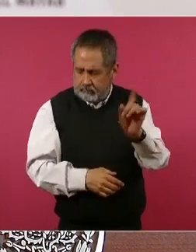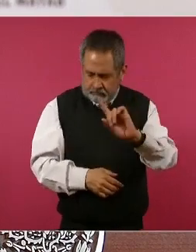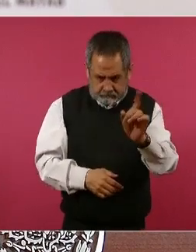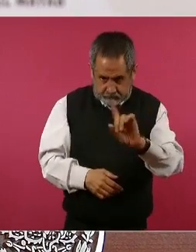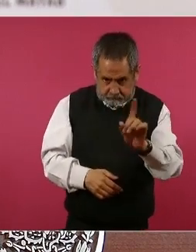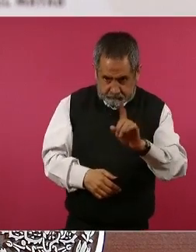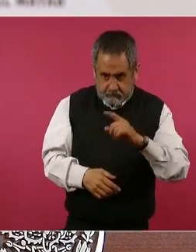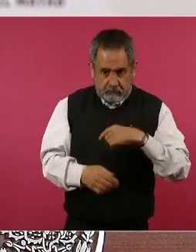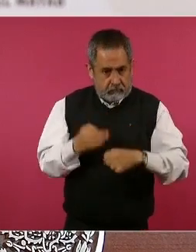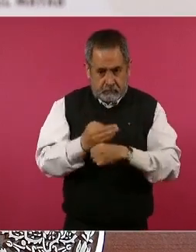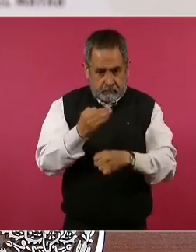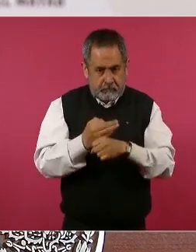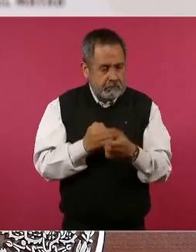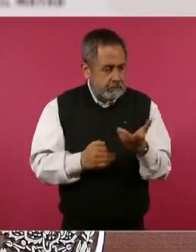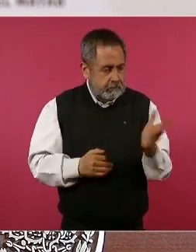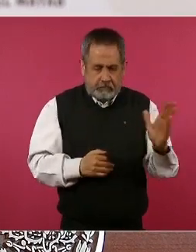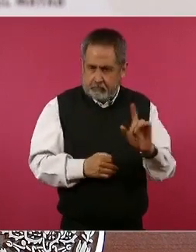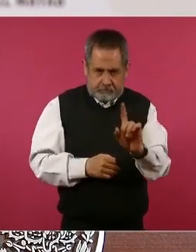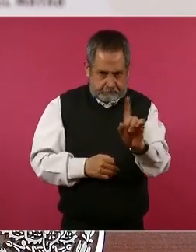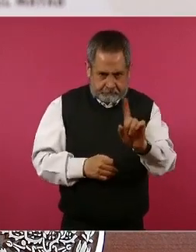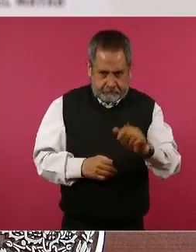Aquí es,